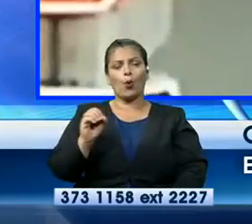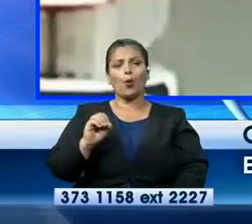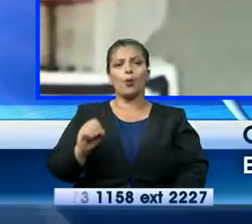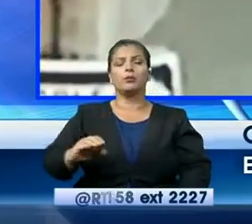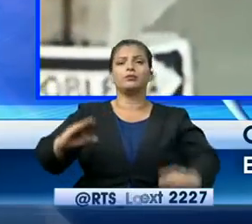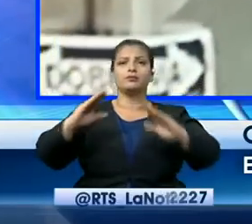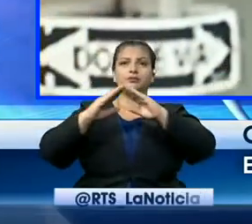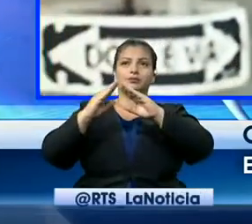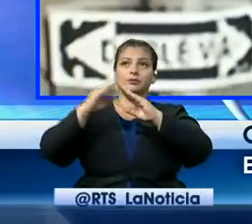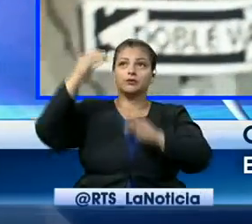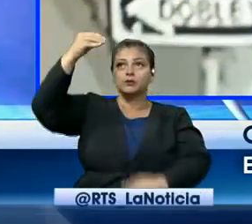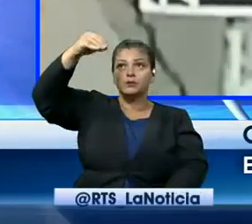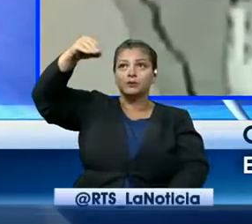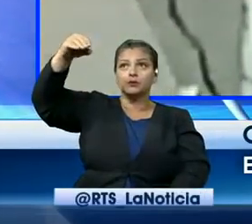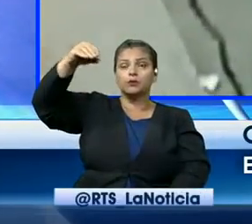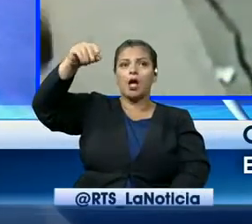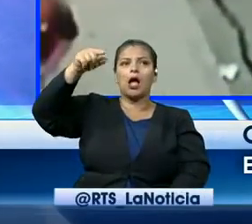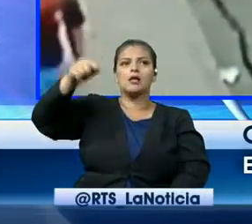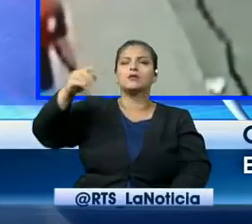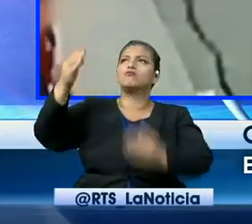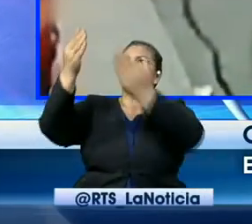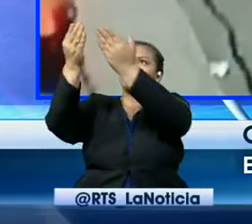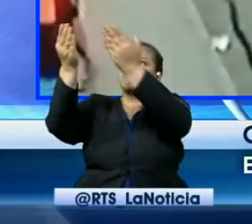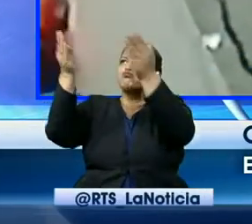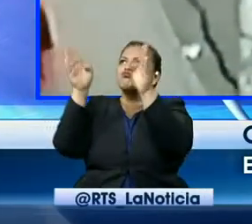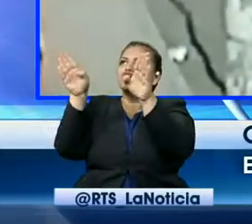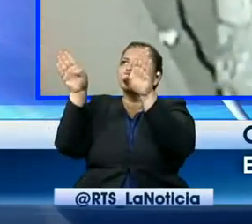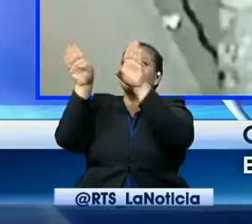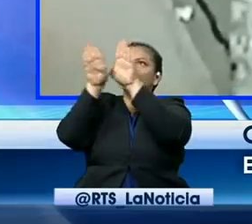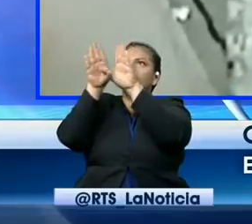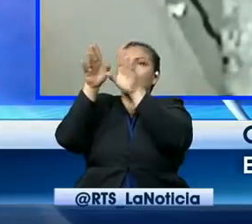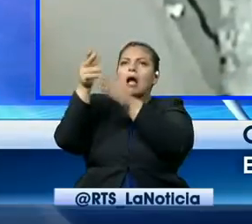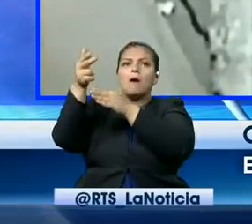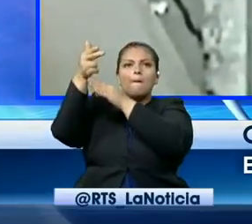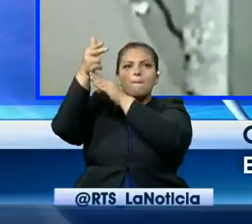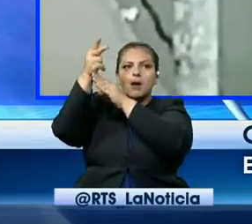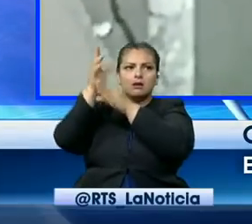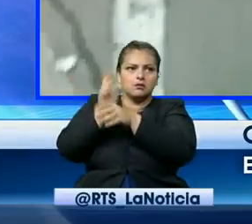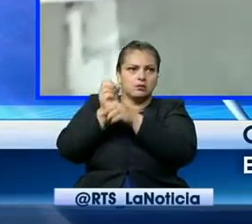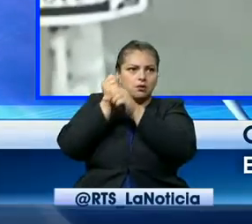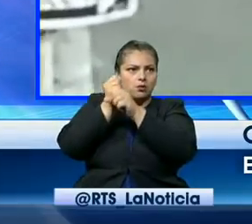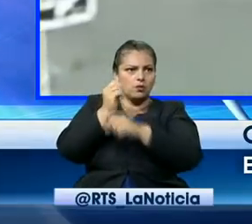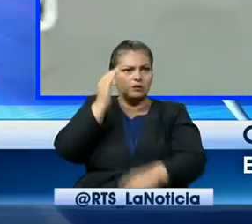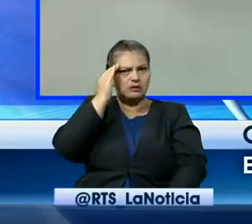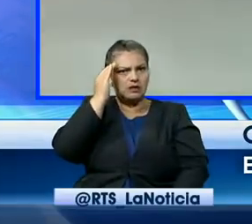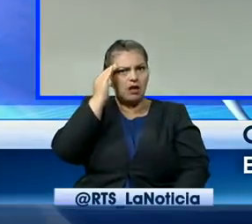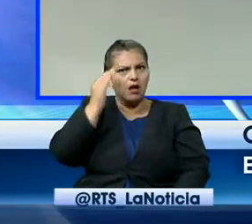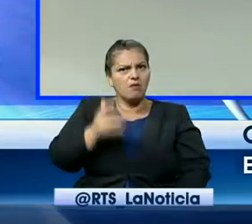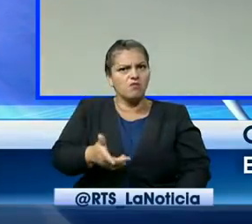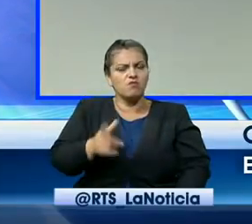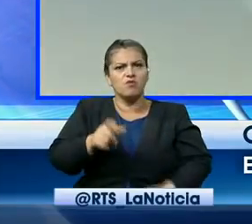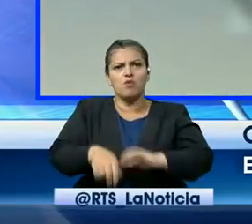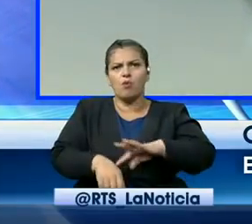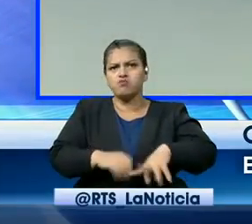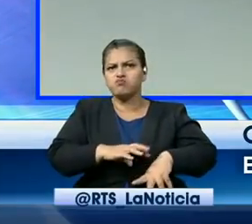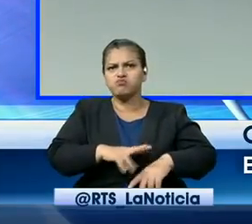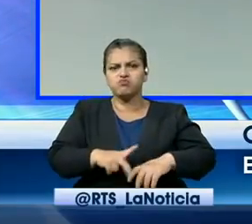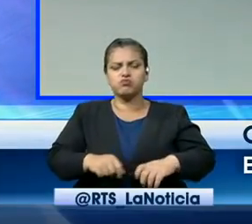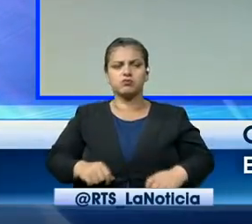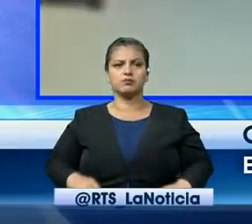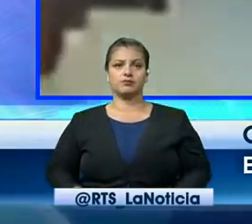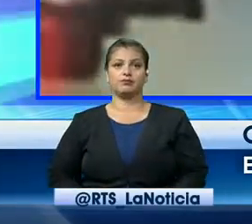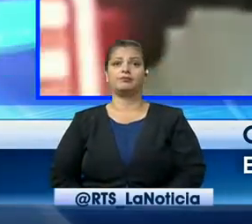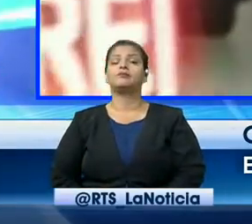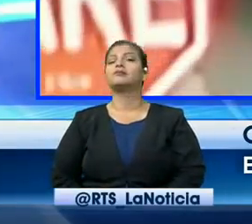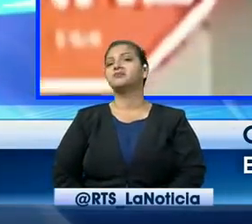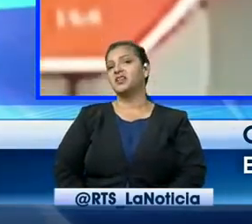roban también las lámparas fluorescentes focos y de todo se roban en este sector por eso ellos tratan de